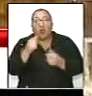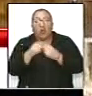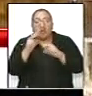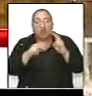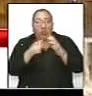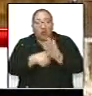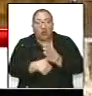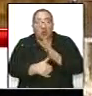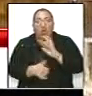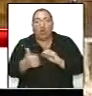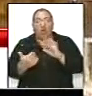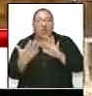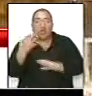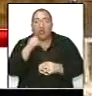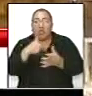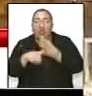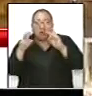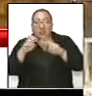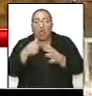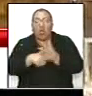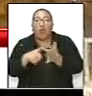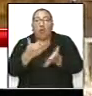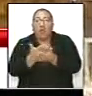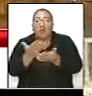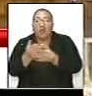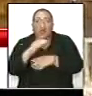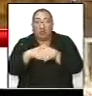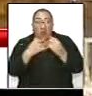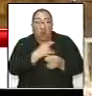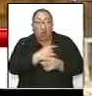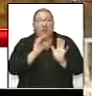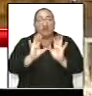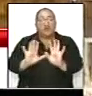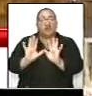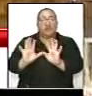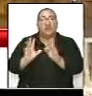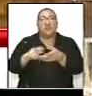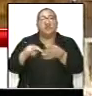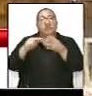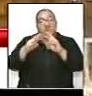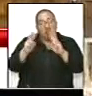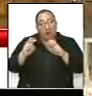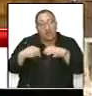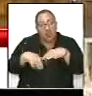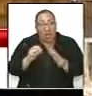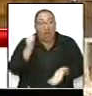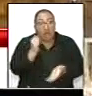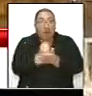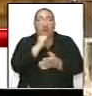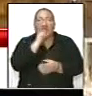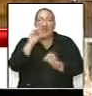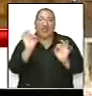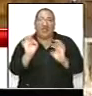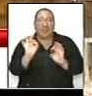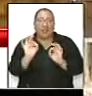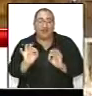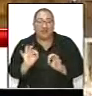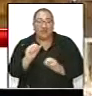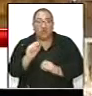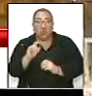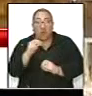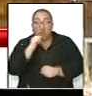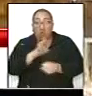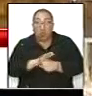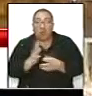15 en revisión documentaria. Todas estas universidades están todavía en el esfuerzo de poder demostrar a la SUNEDU que cumplen